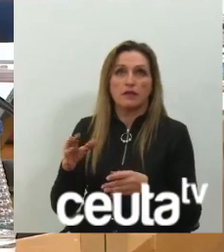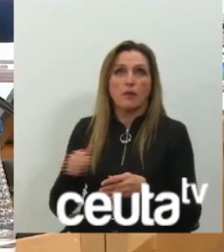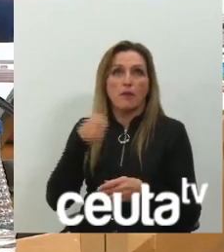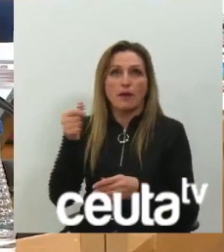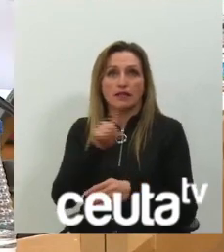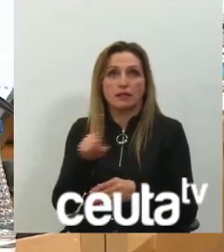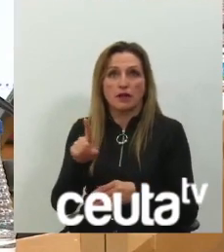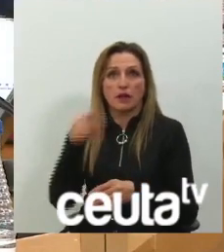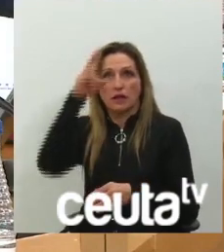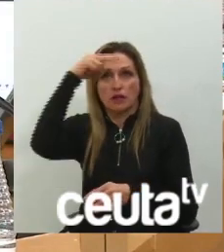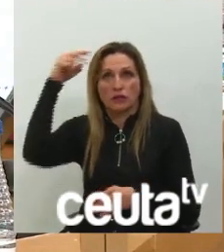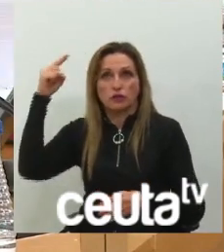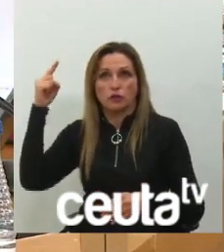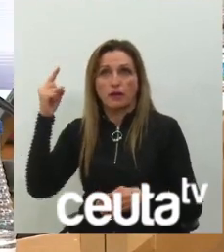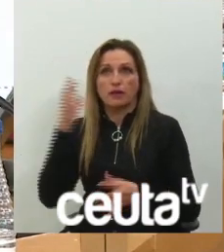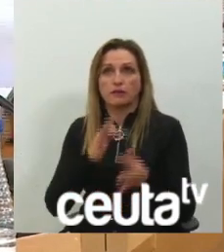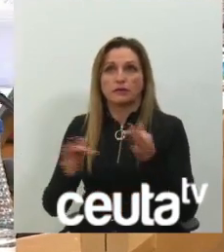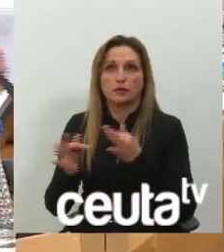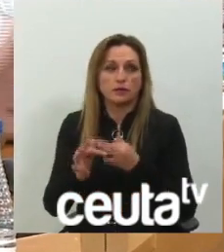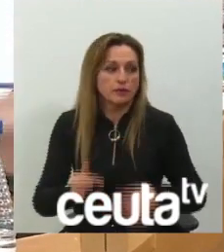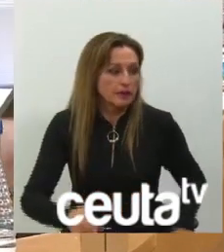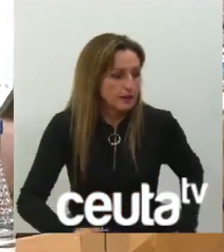señor tome tiene usted la palabra